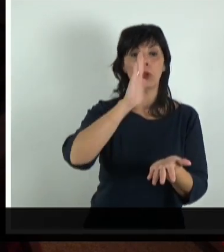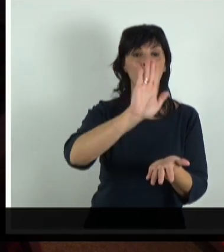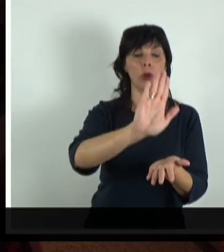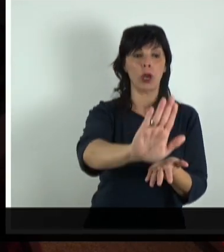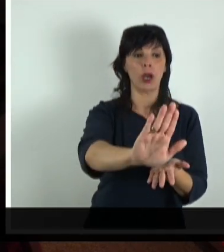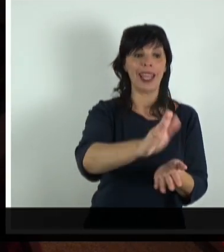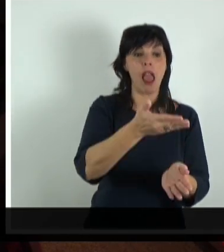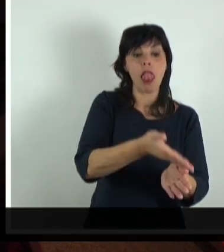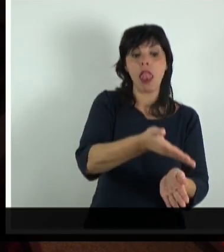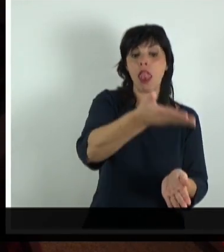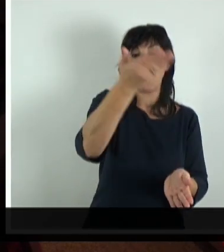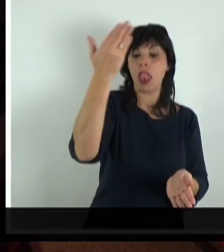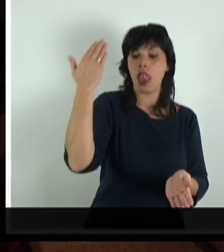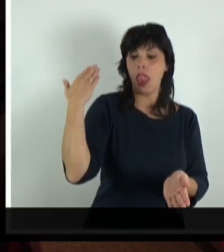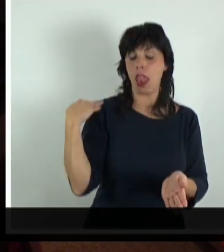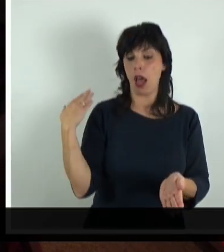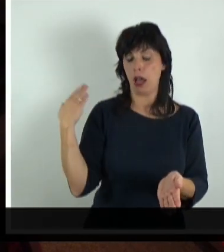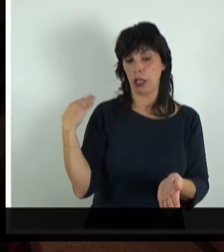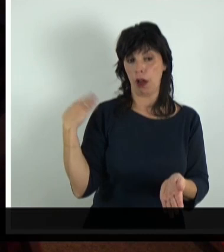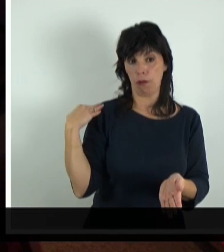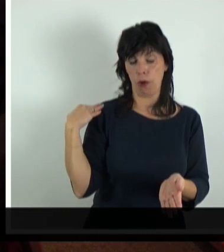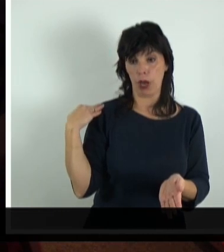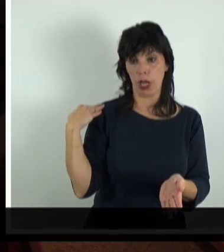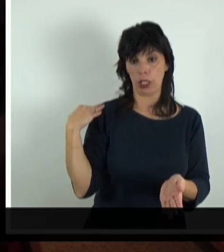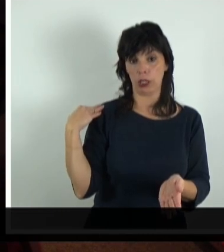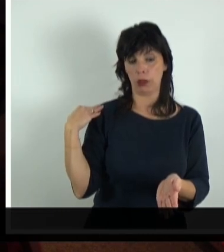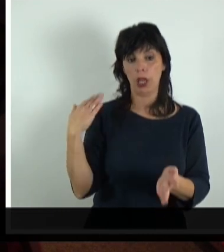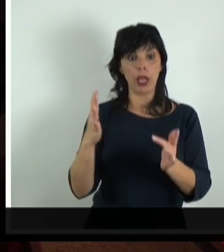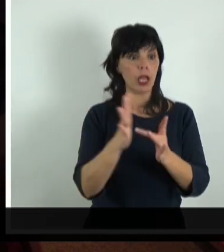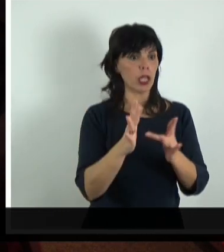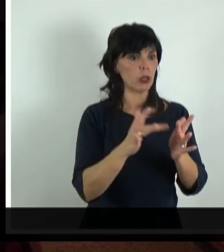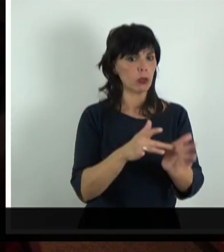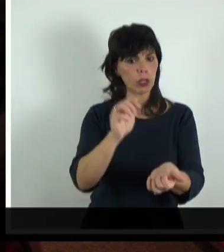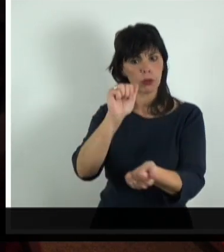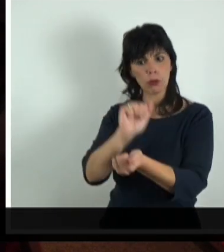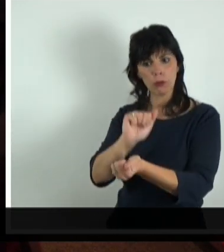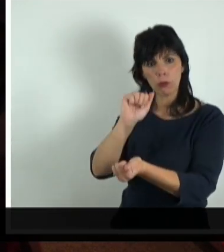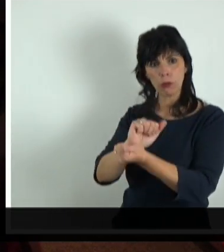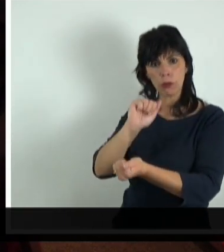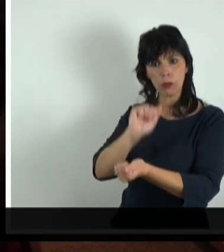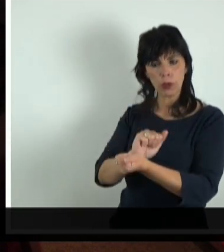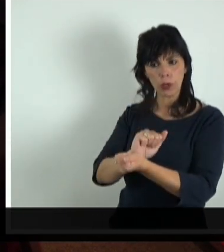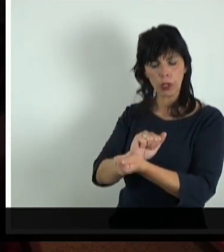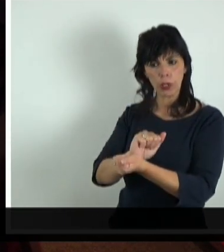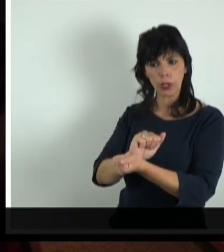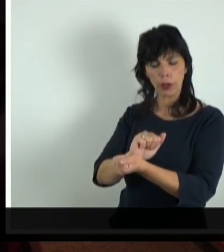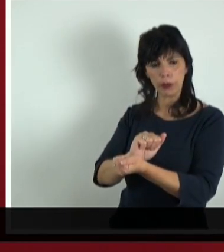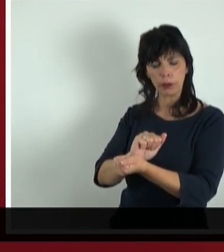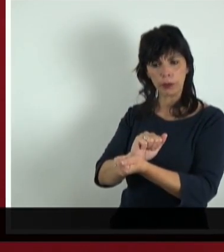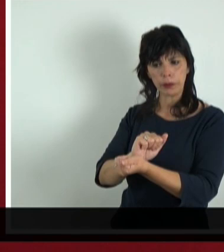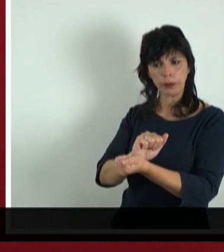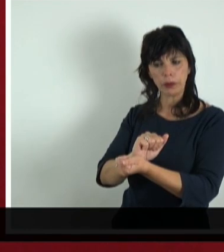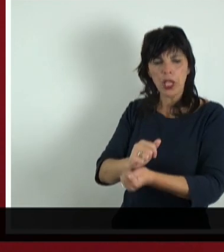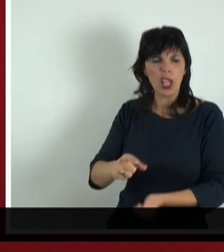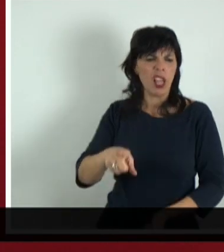cuando ellos cogieron a este hombre, que ellos no comprendieron por qué la